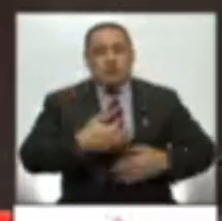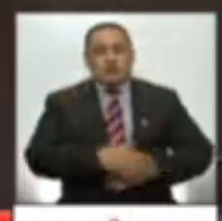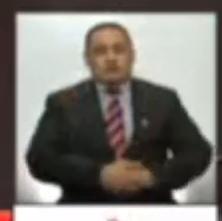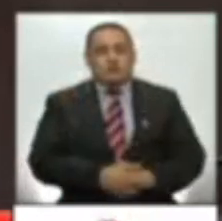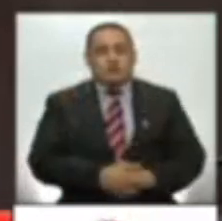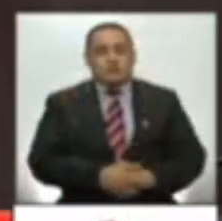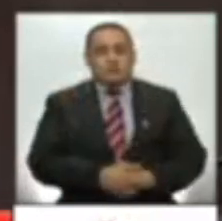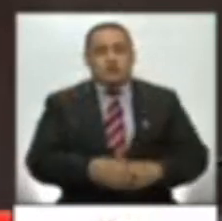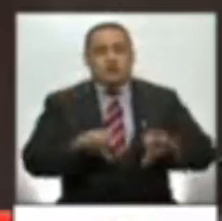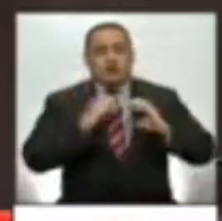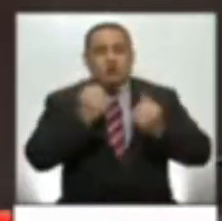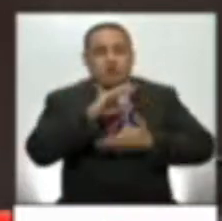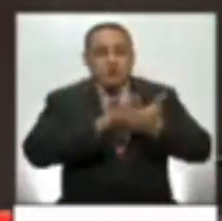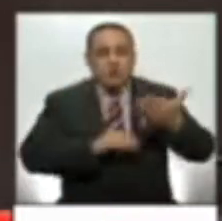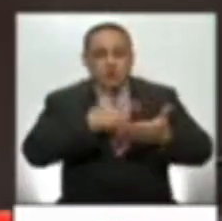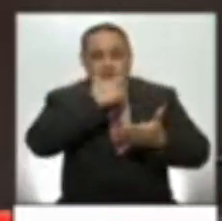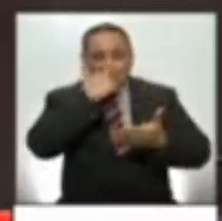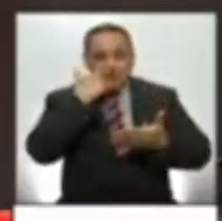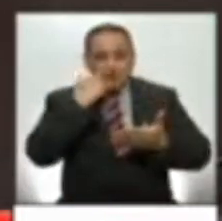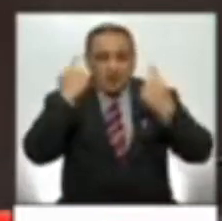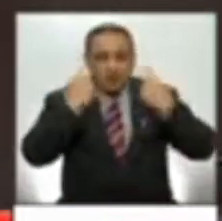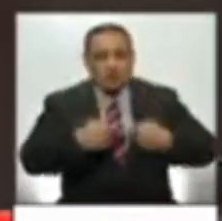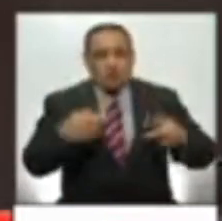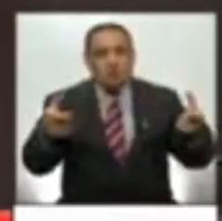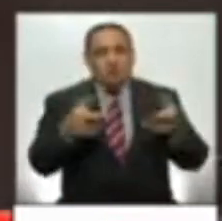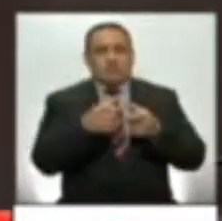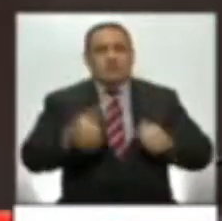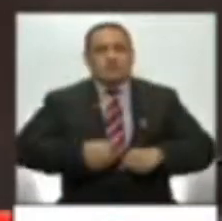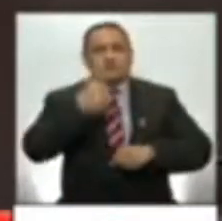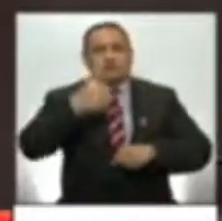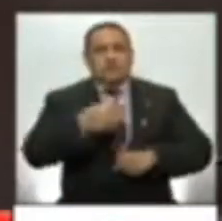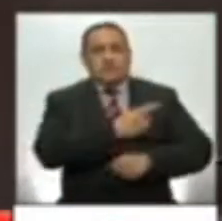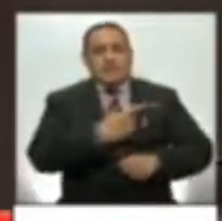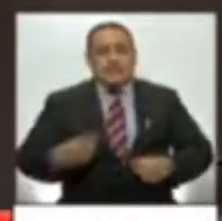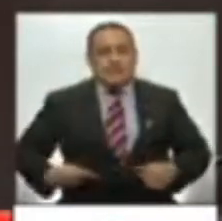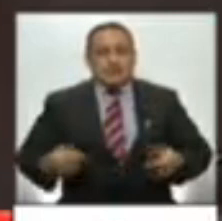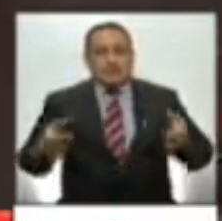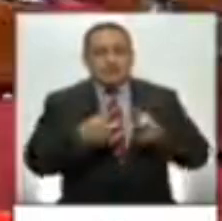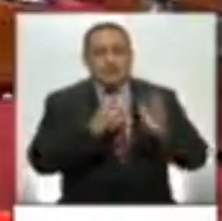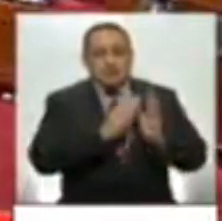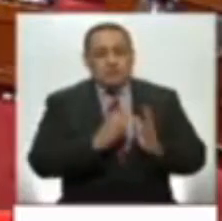República. Comunicado. Conforme a lo acordado por la mesa directiva de la